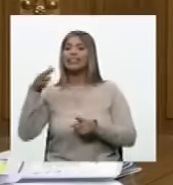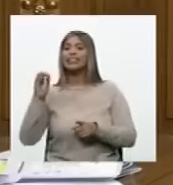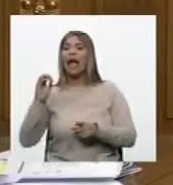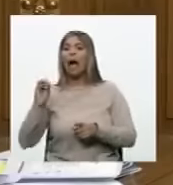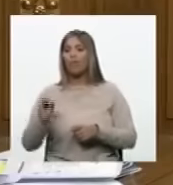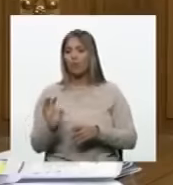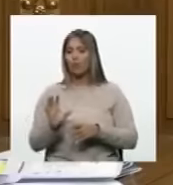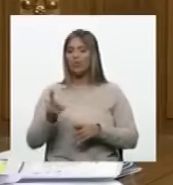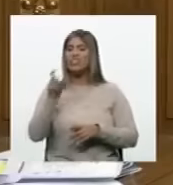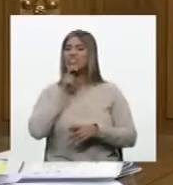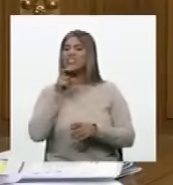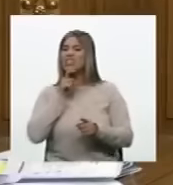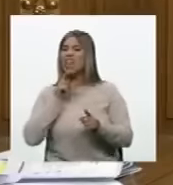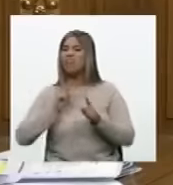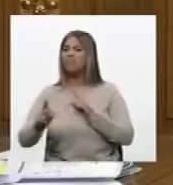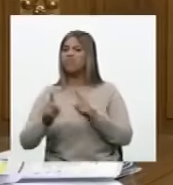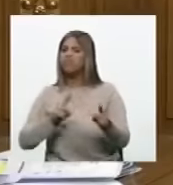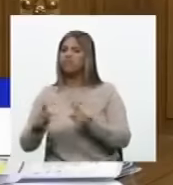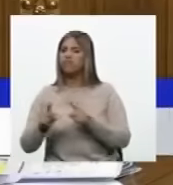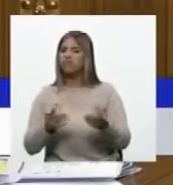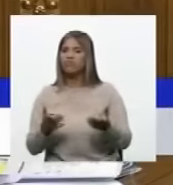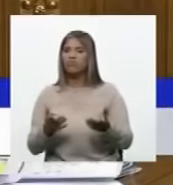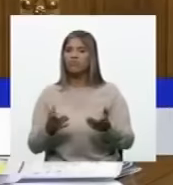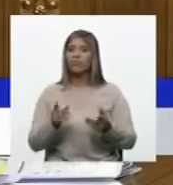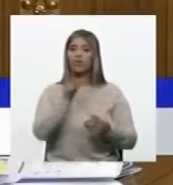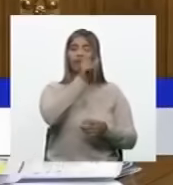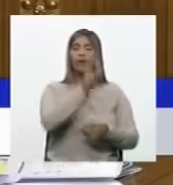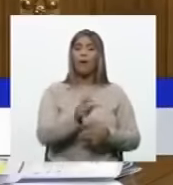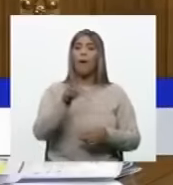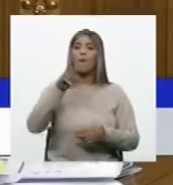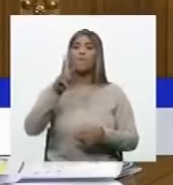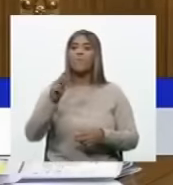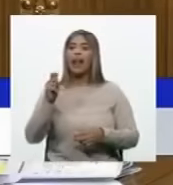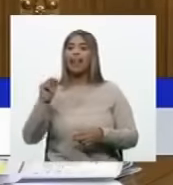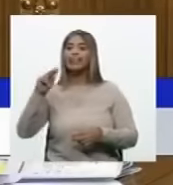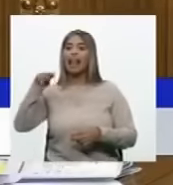¿Y quién dirige la ONG Chamos? Vanessa Neumann.